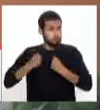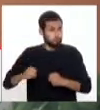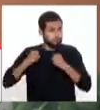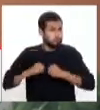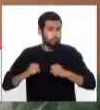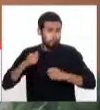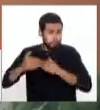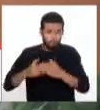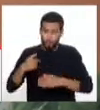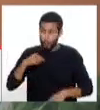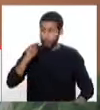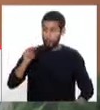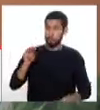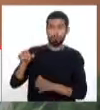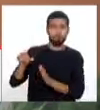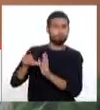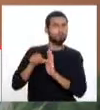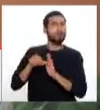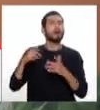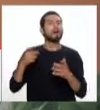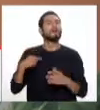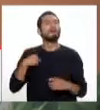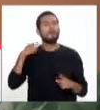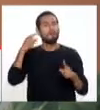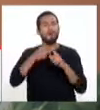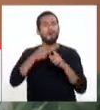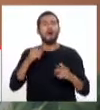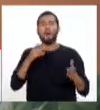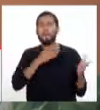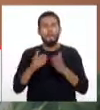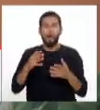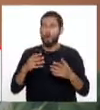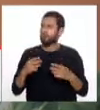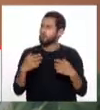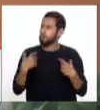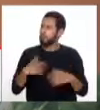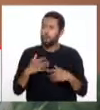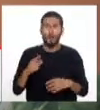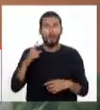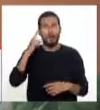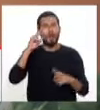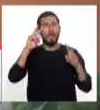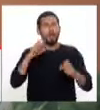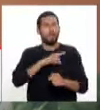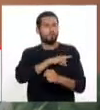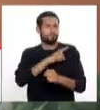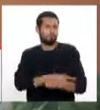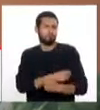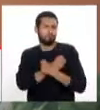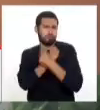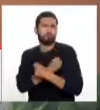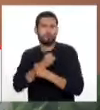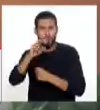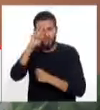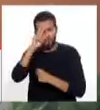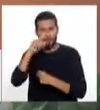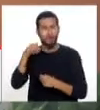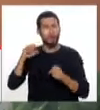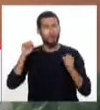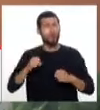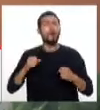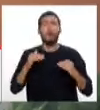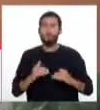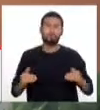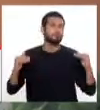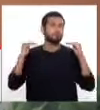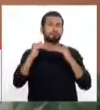garra, hemos creado un ambicioso plan llamado Compunche Perú, a fin de impulsar la reactivación económica